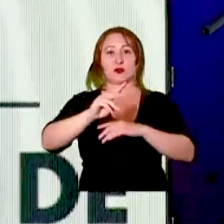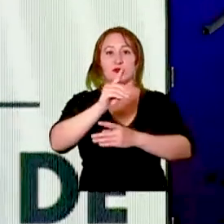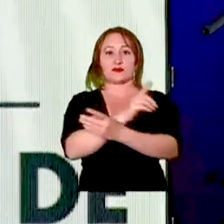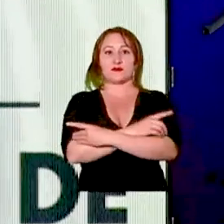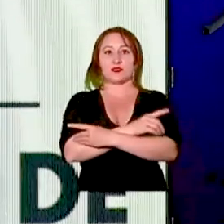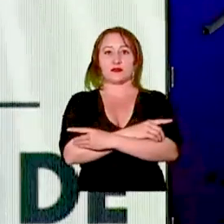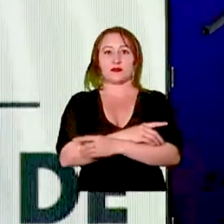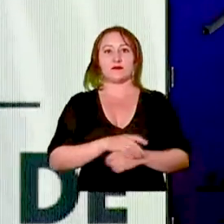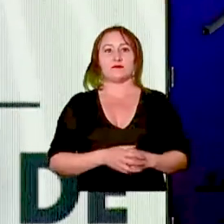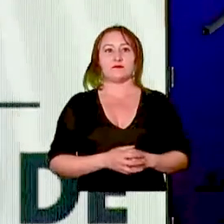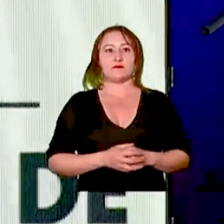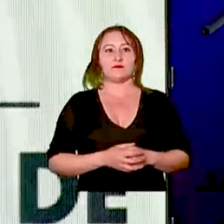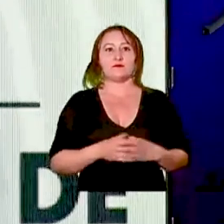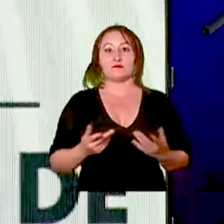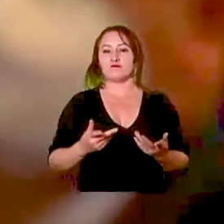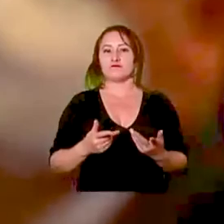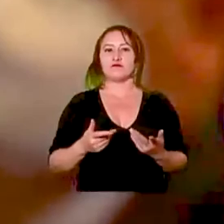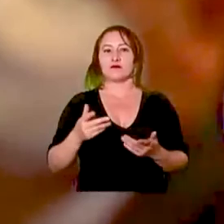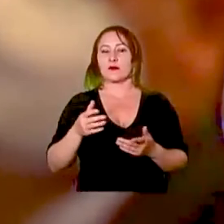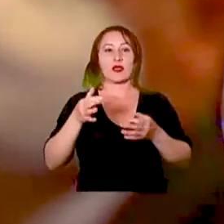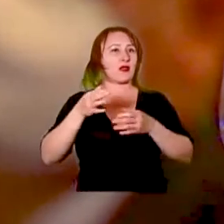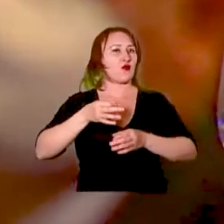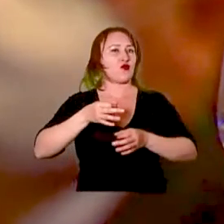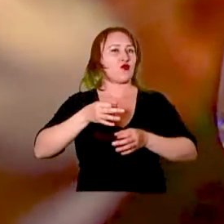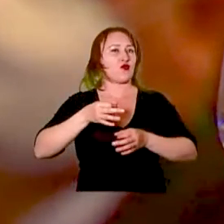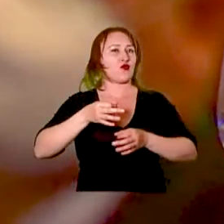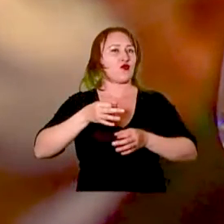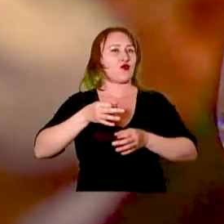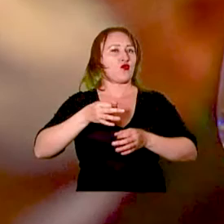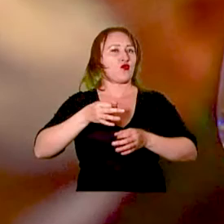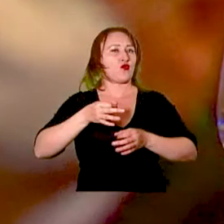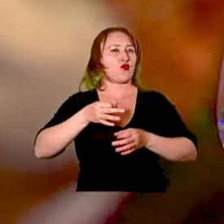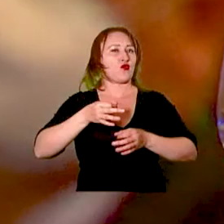disciplinaria por incumplimiento de deberes de nuestros.